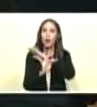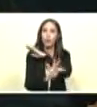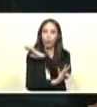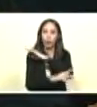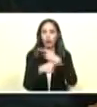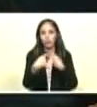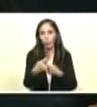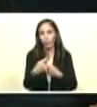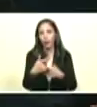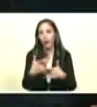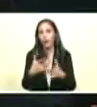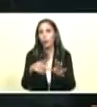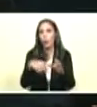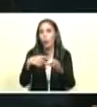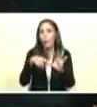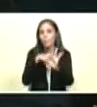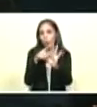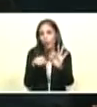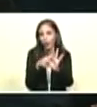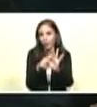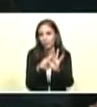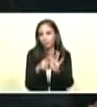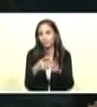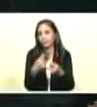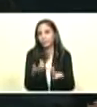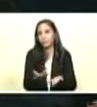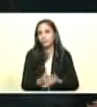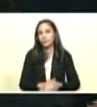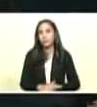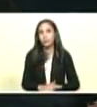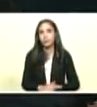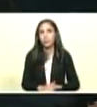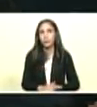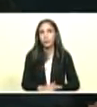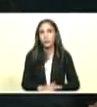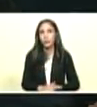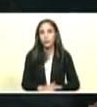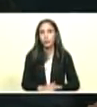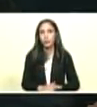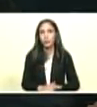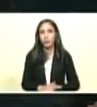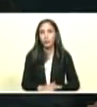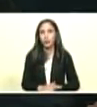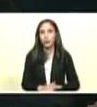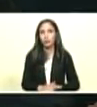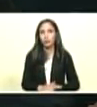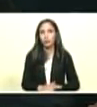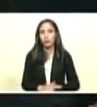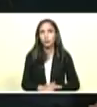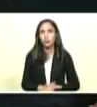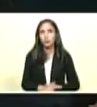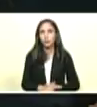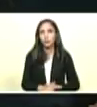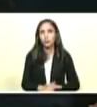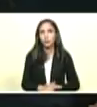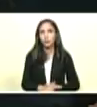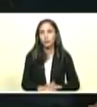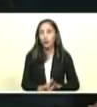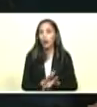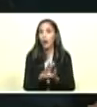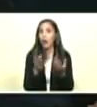tenemos varias estaciones de servicio. Tenemos una red de estaciones de servicio en la frontera con Colombia.